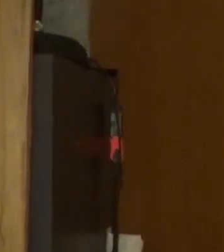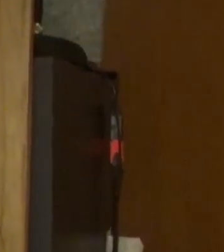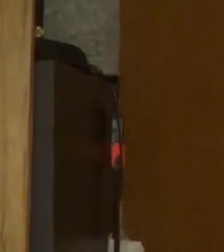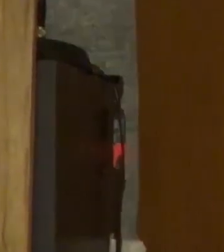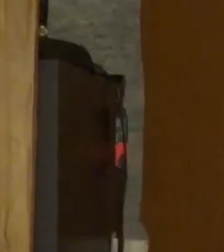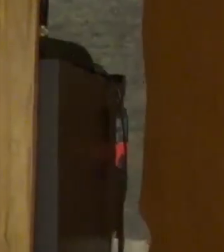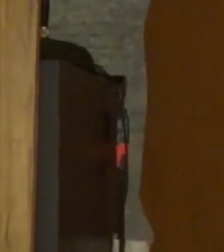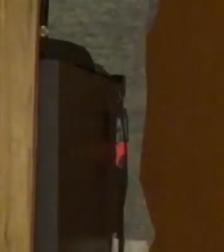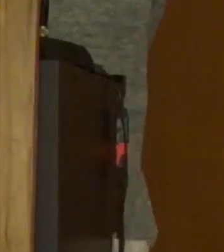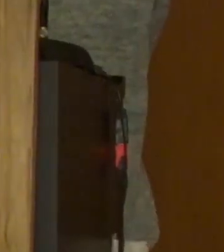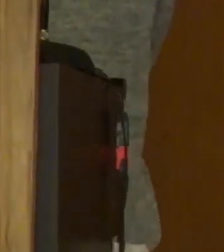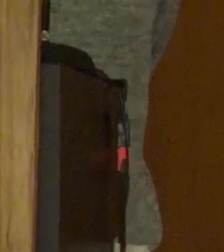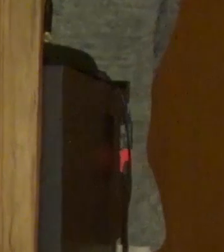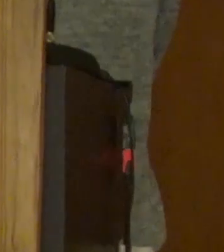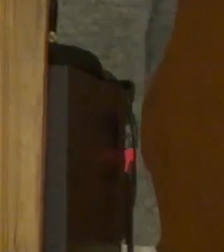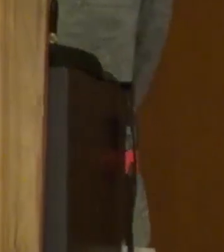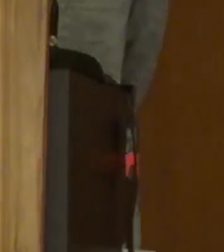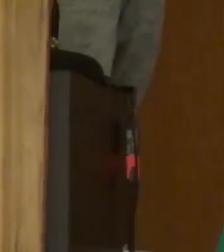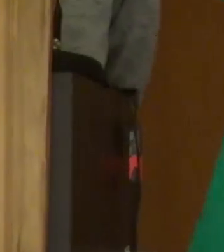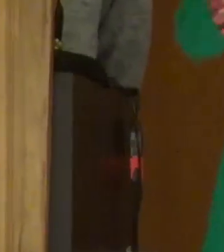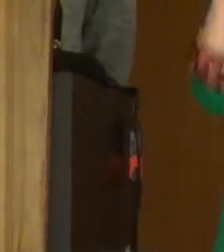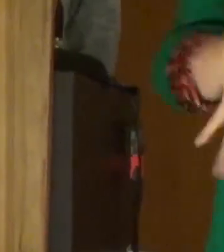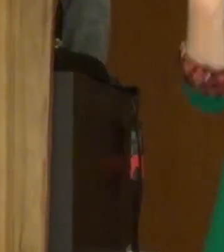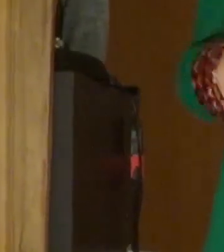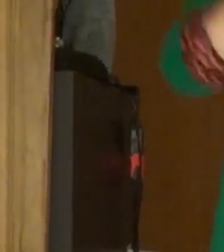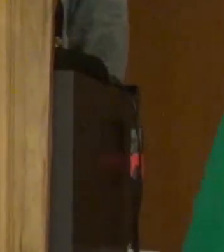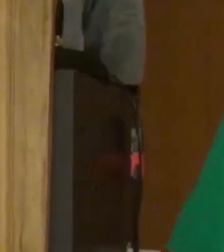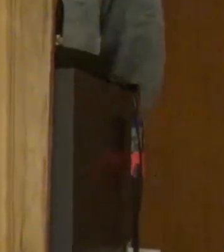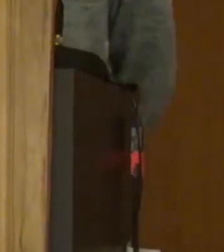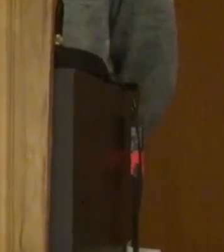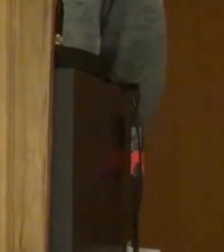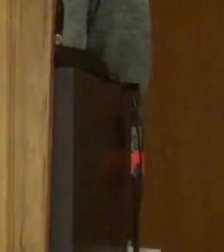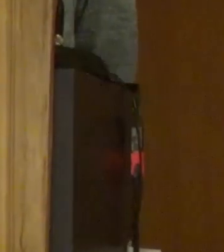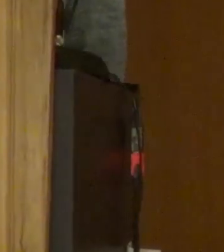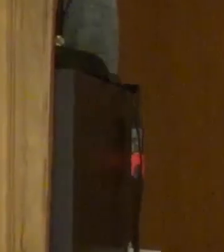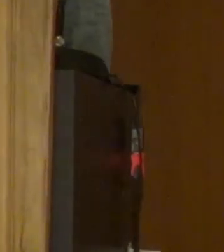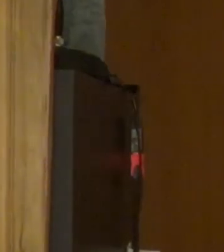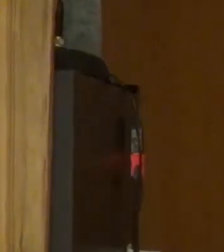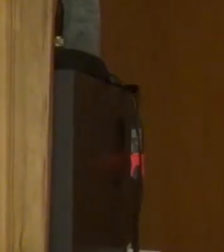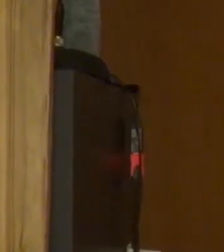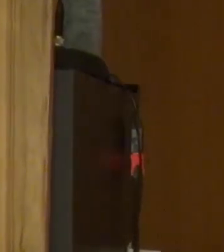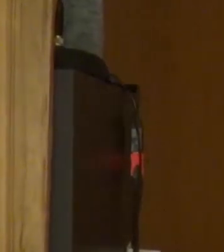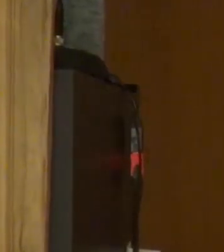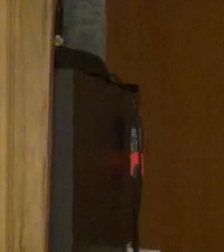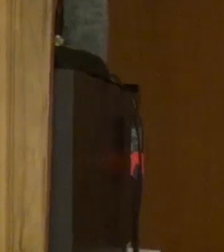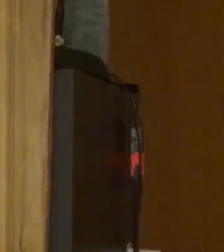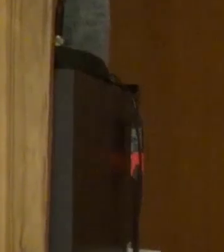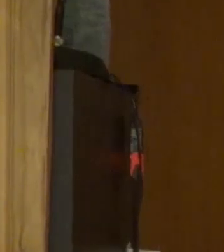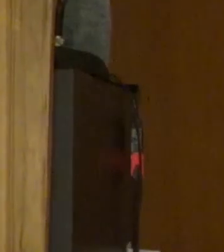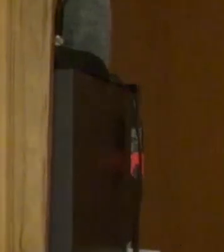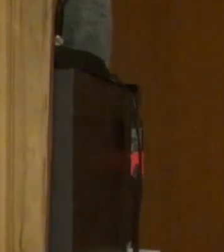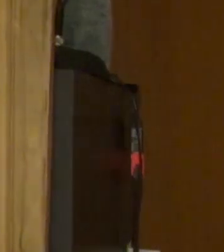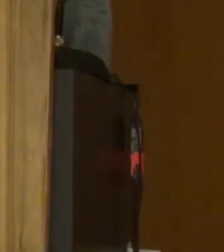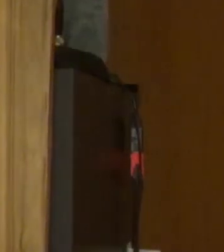que tomar para también de esta manera poder hacer las ilustraciones y acompañar estos textos que finalmente se traducirían y adaptarían a la lengua de